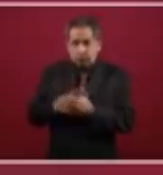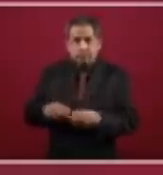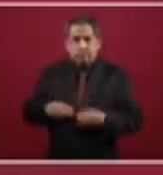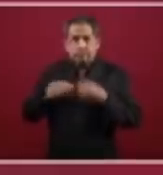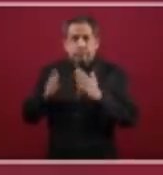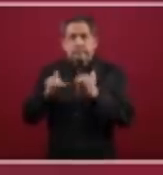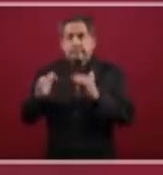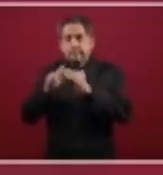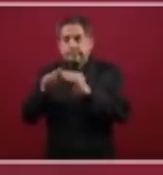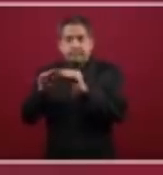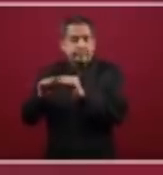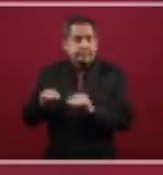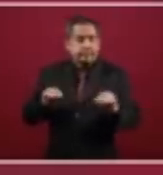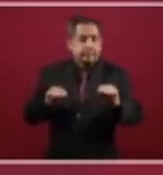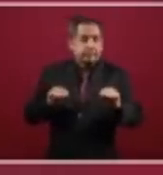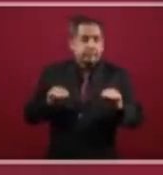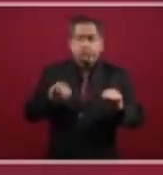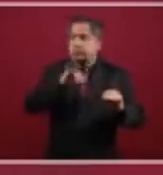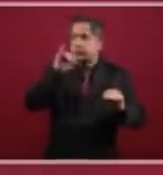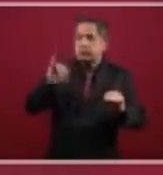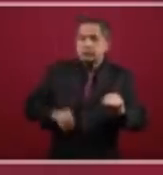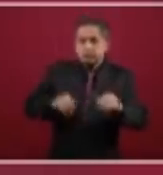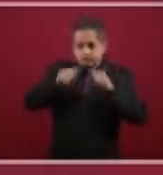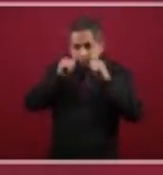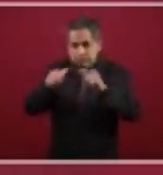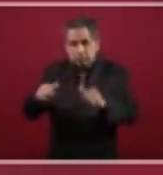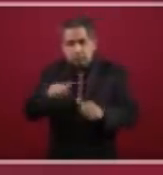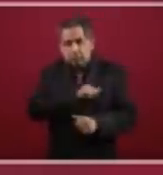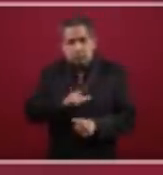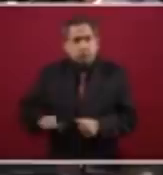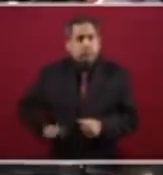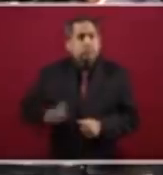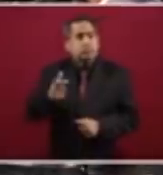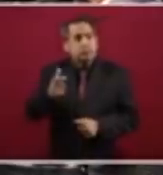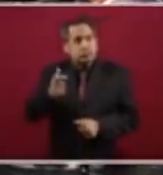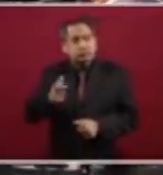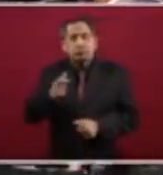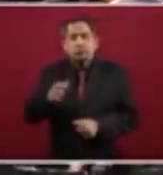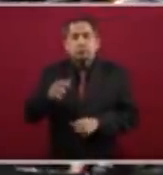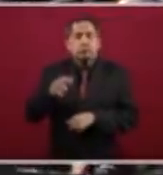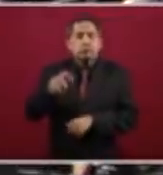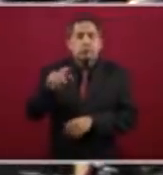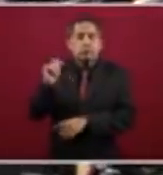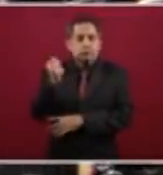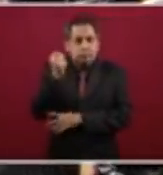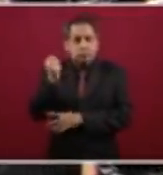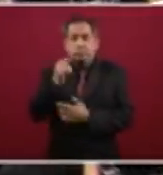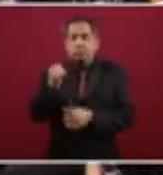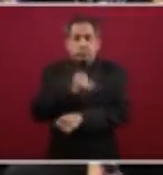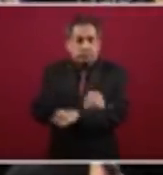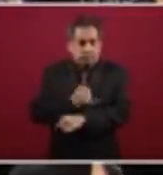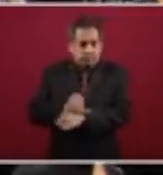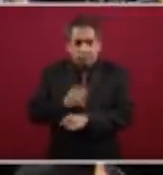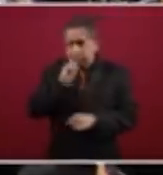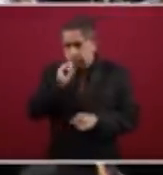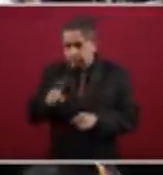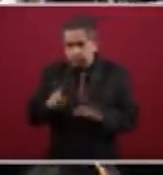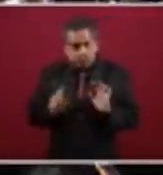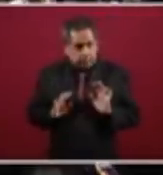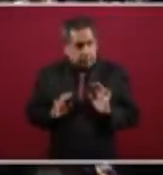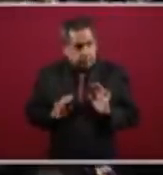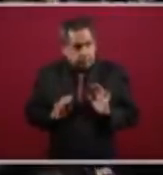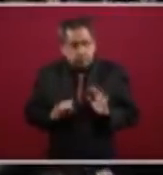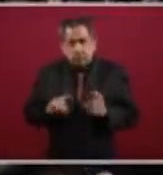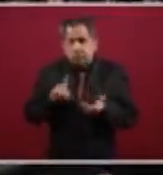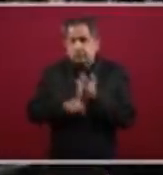casa habitación que nunca habían sido atendidos en las alcaldías de Xochimilco, Tláhuac e Iztapalapa principalmente, aunque no solo,